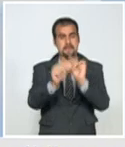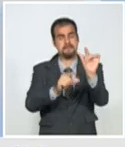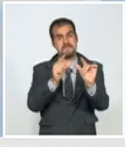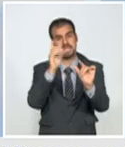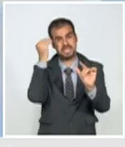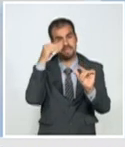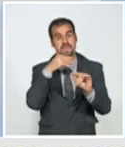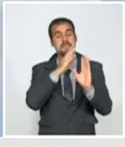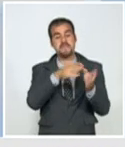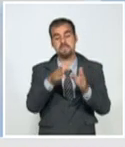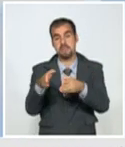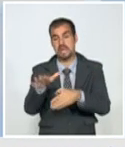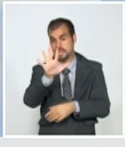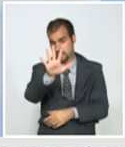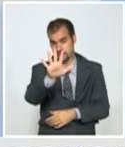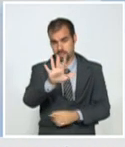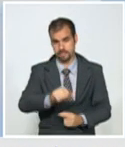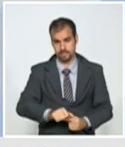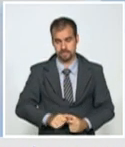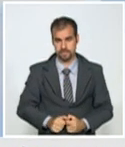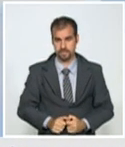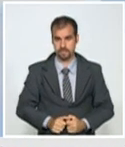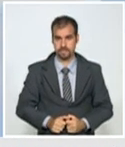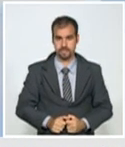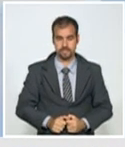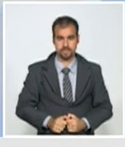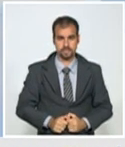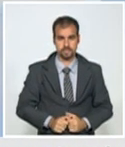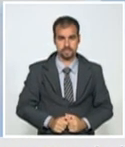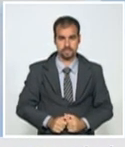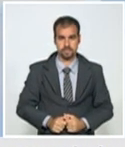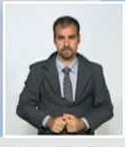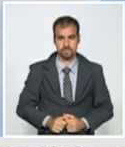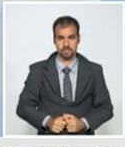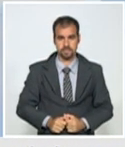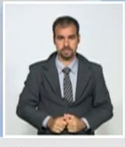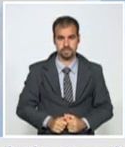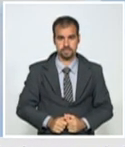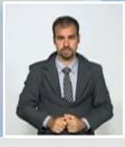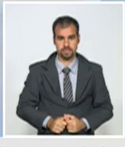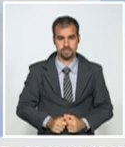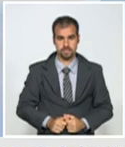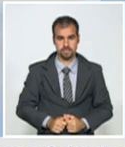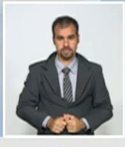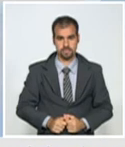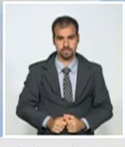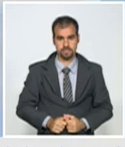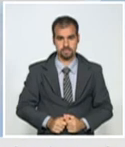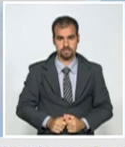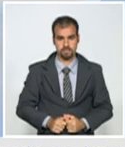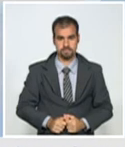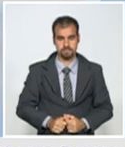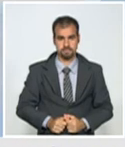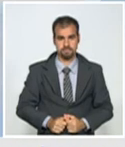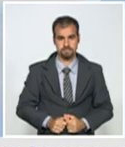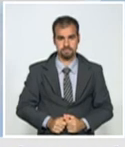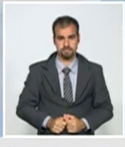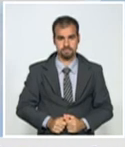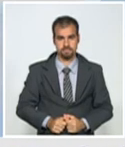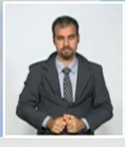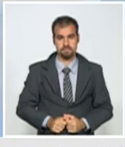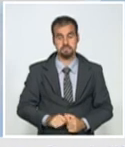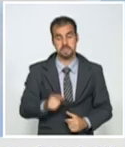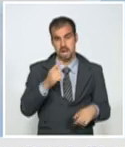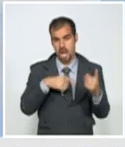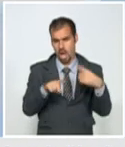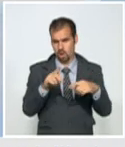fallecimiento de 5 personas con COVID-19 en nuestro país, y con esto ya la cifra alcanza